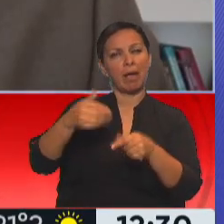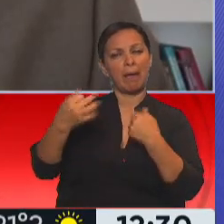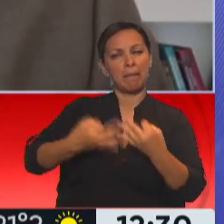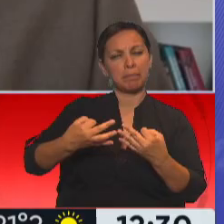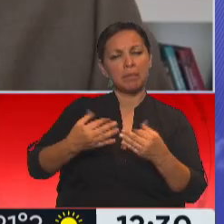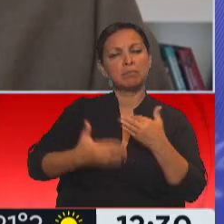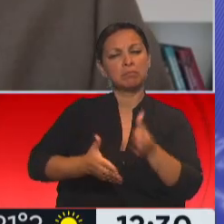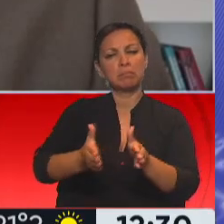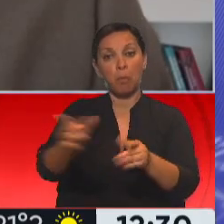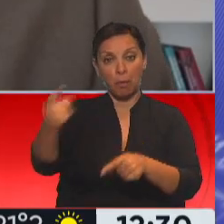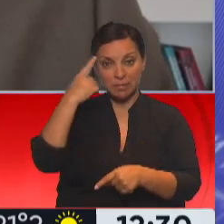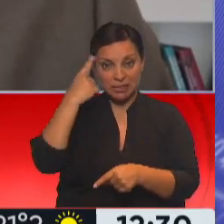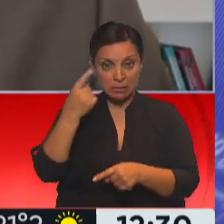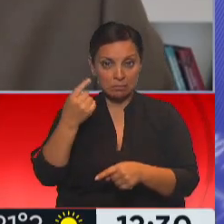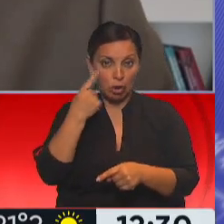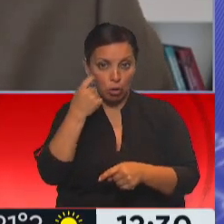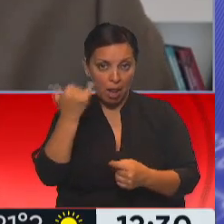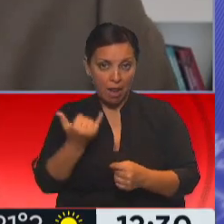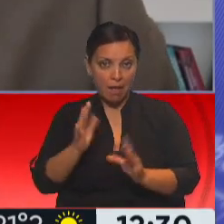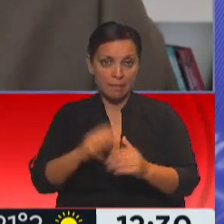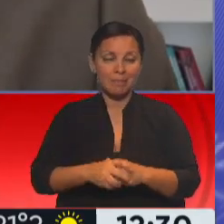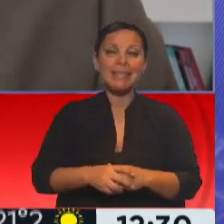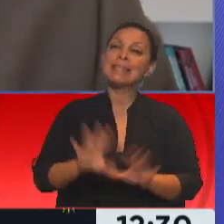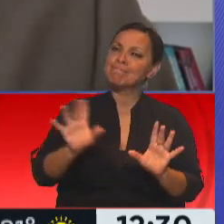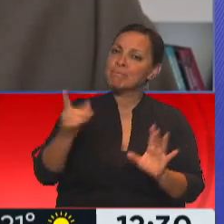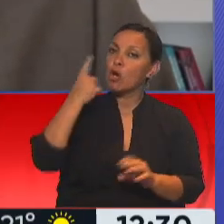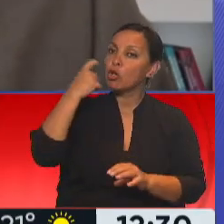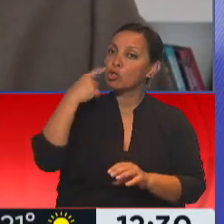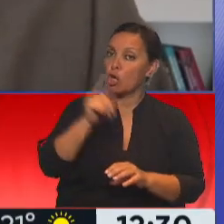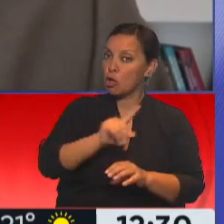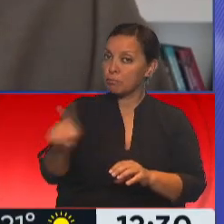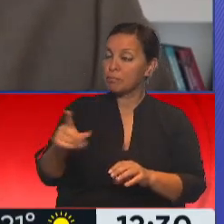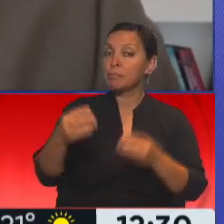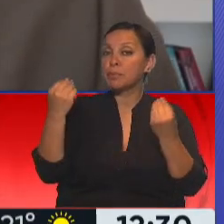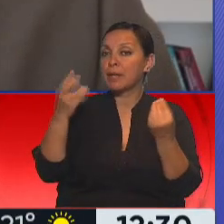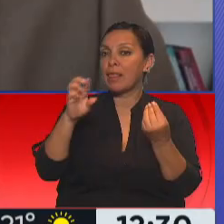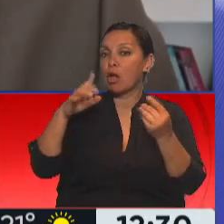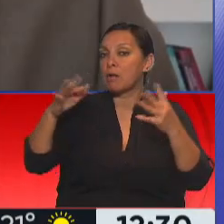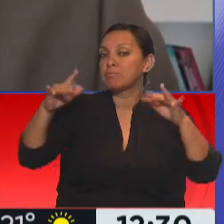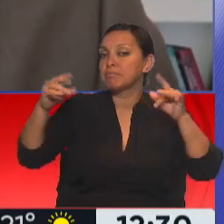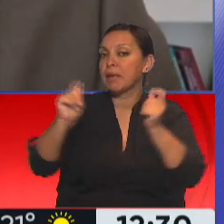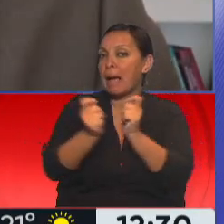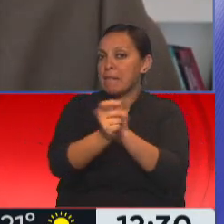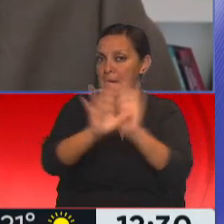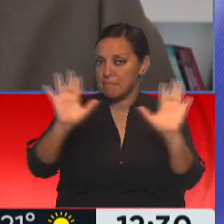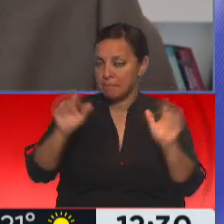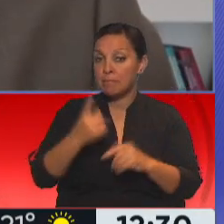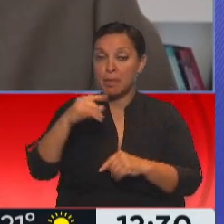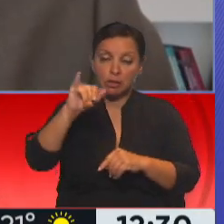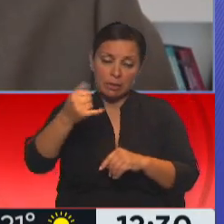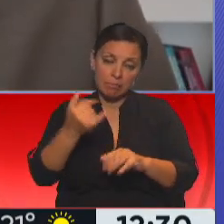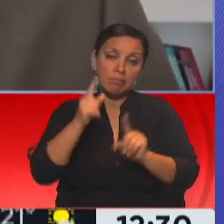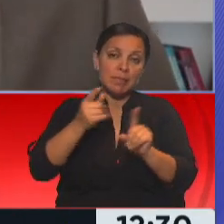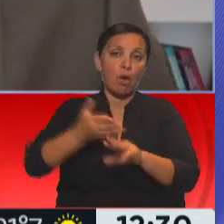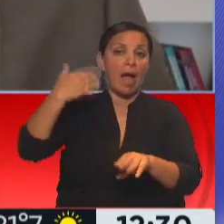todo esto? Controlado no es la palabra porque flota, ¿verdad? Claro. Pero lo interesante es que está pasando lo que nosotros pensábamos que iba a ocurrir, que no se iba